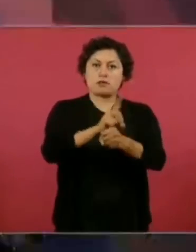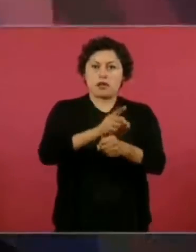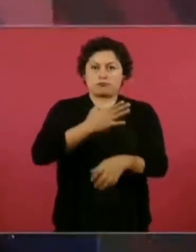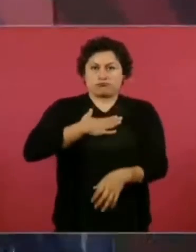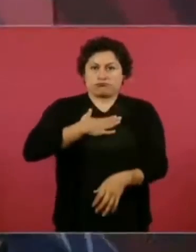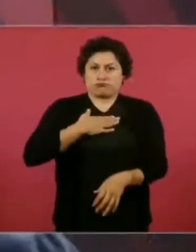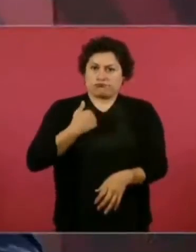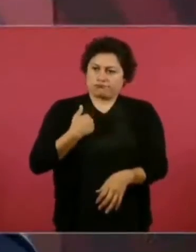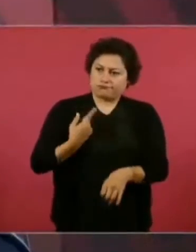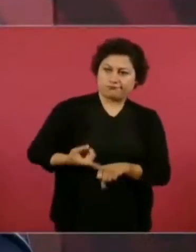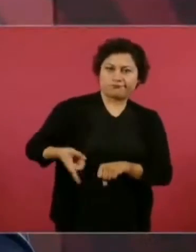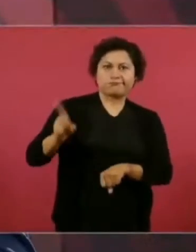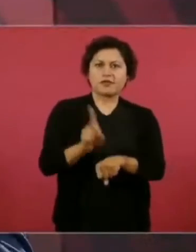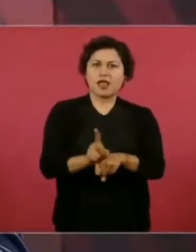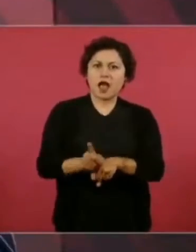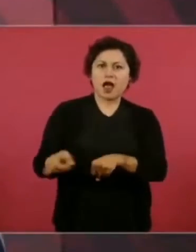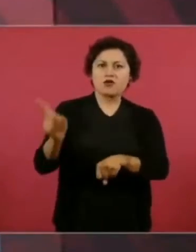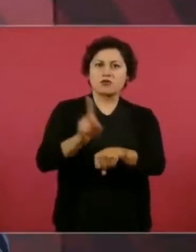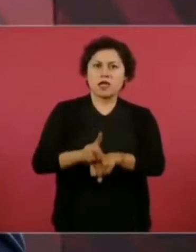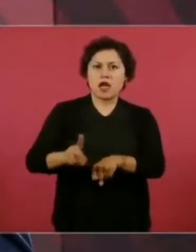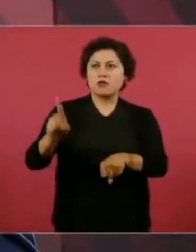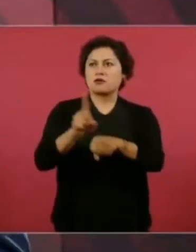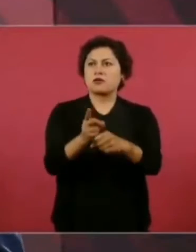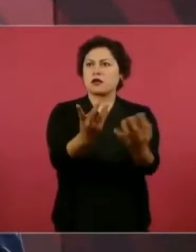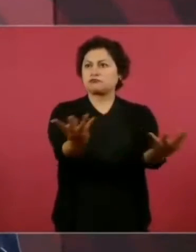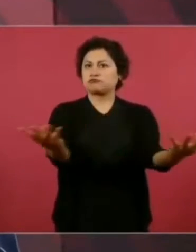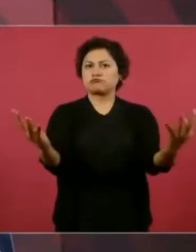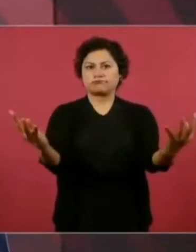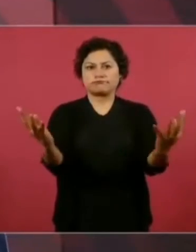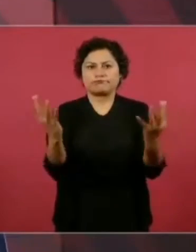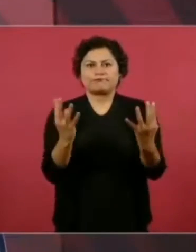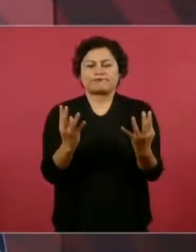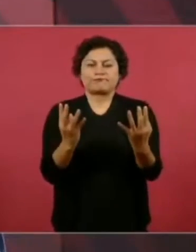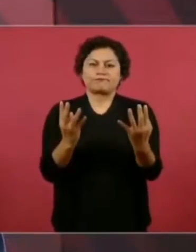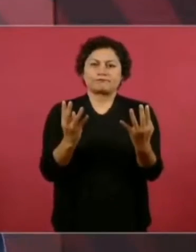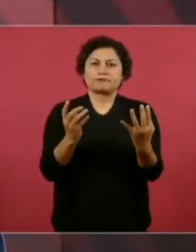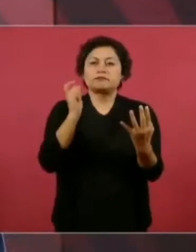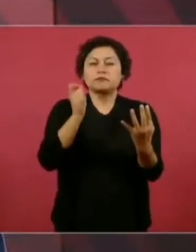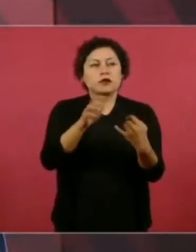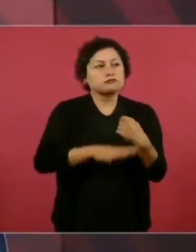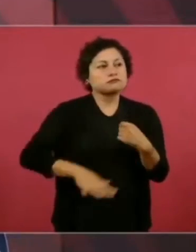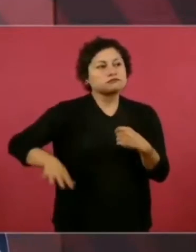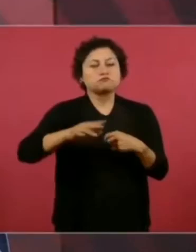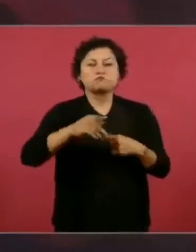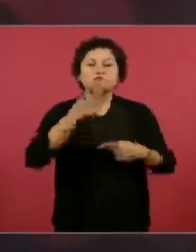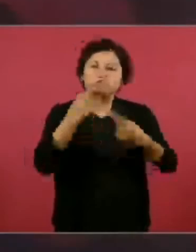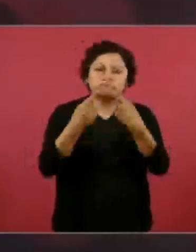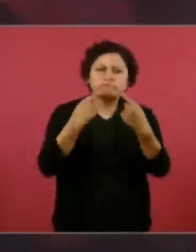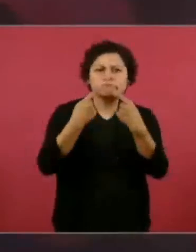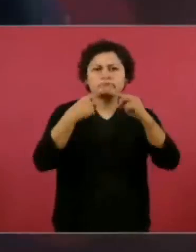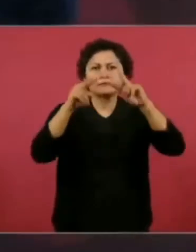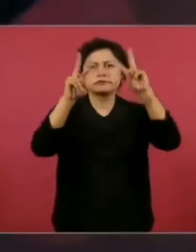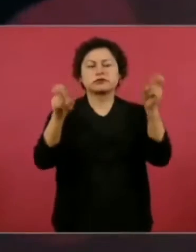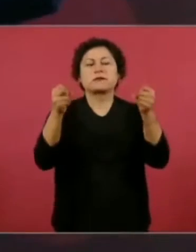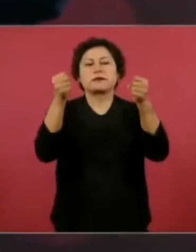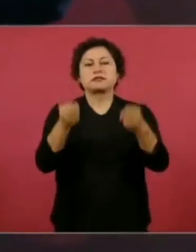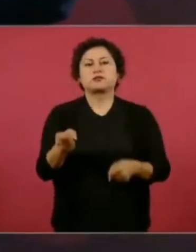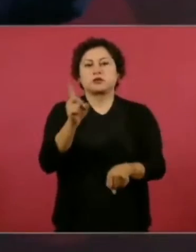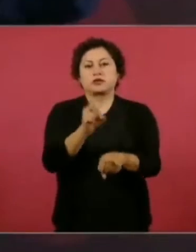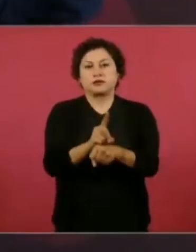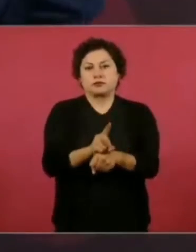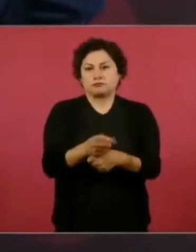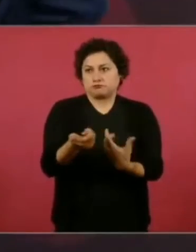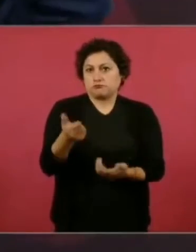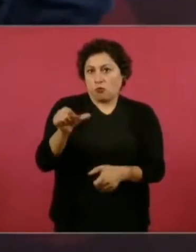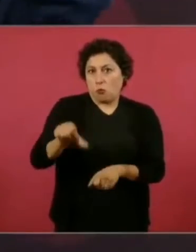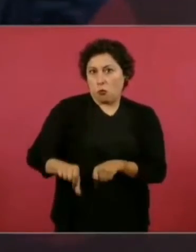los integrantes del Gabinete de Seguridad. Me acabo de reunir